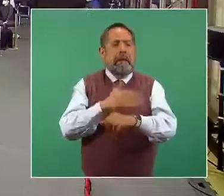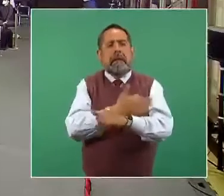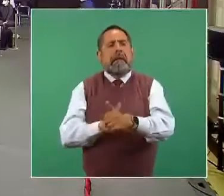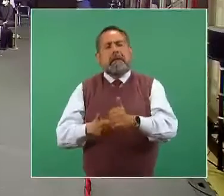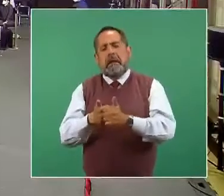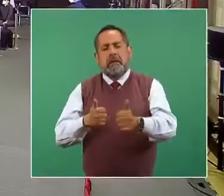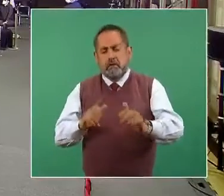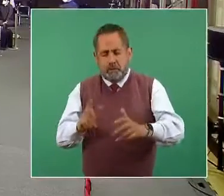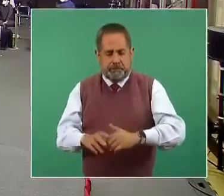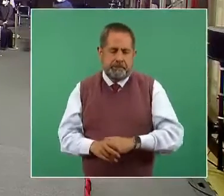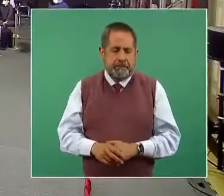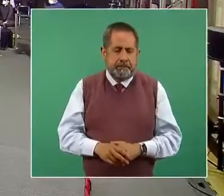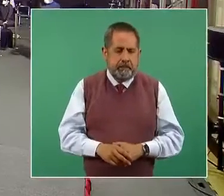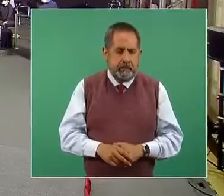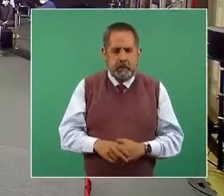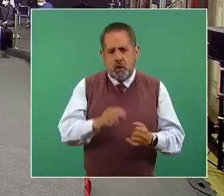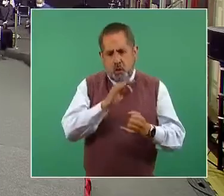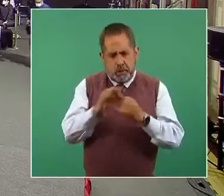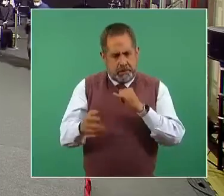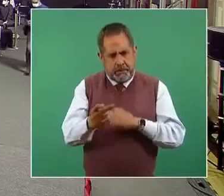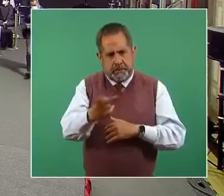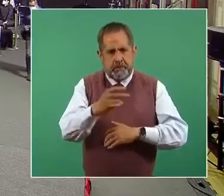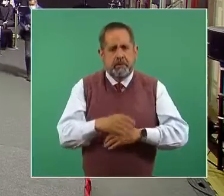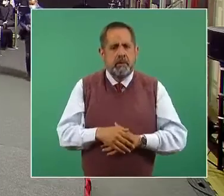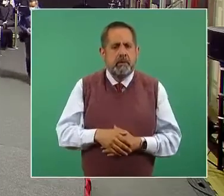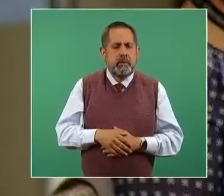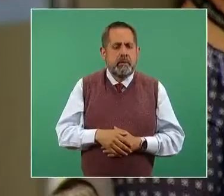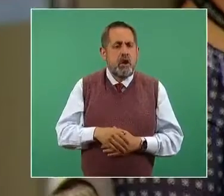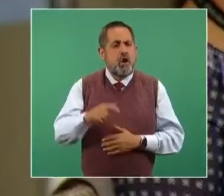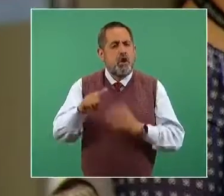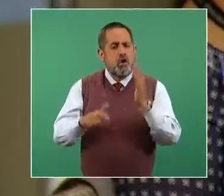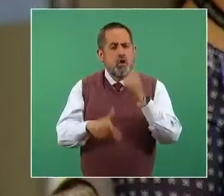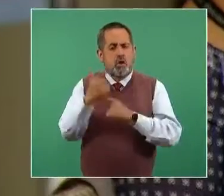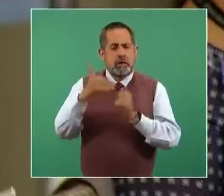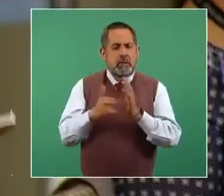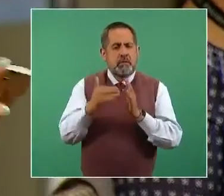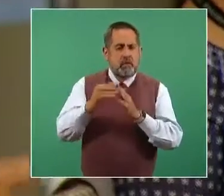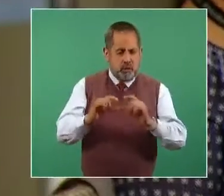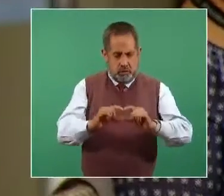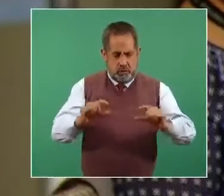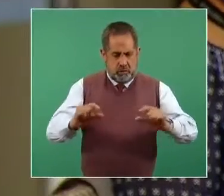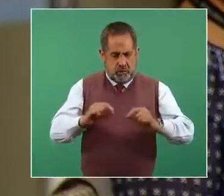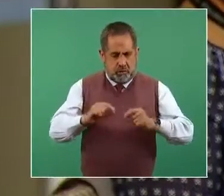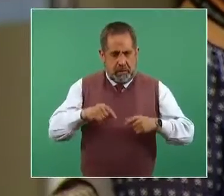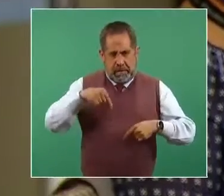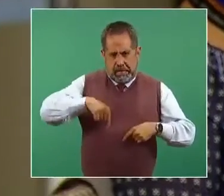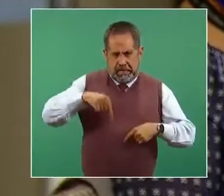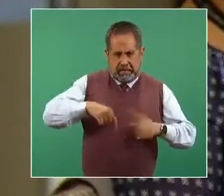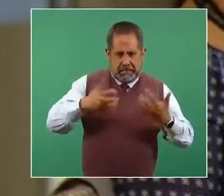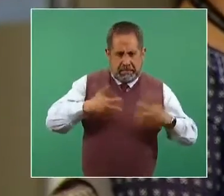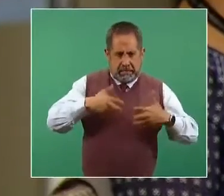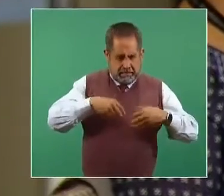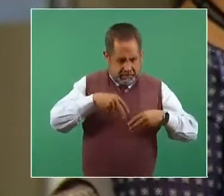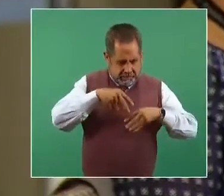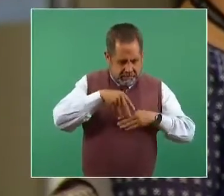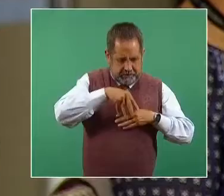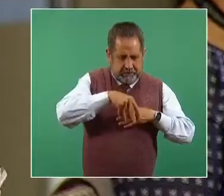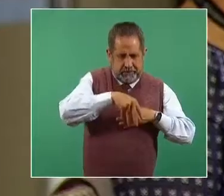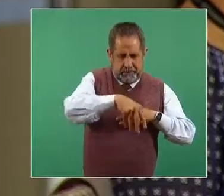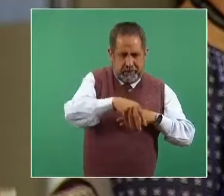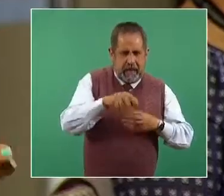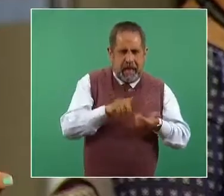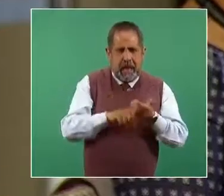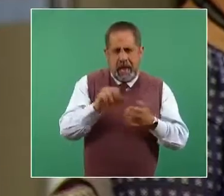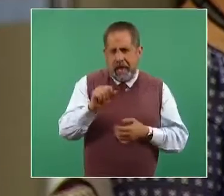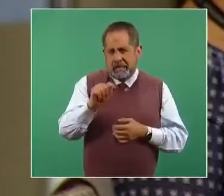mismo, ¿no? Sí. Y ya por último preguntarle, de los 12 millones de dosis que se envasan en Edomex de